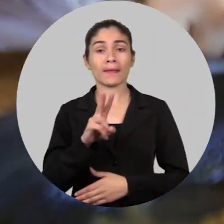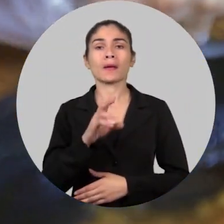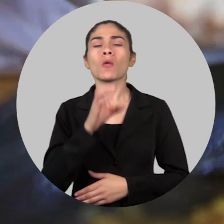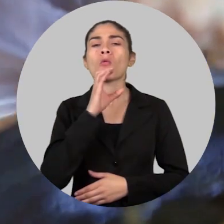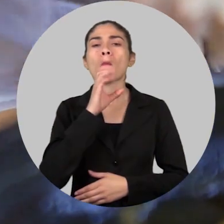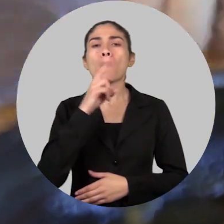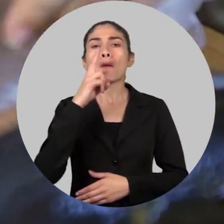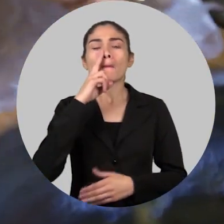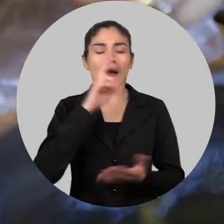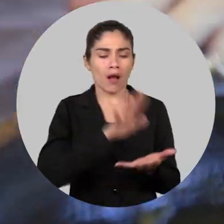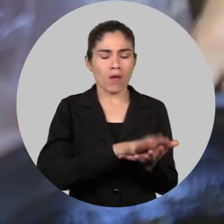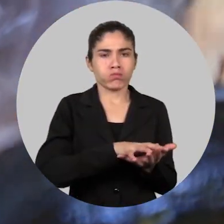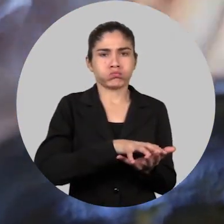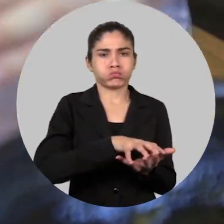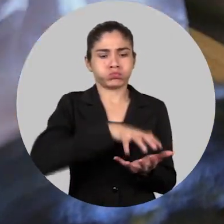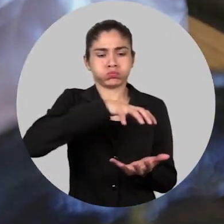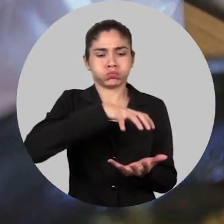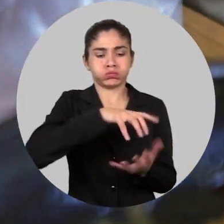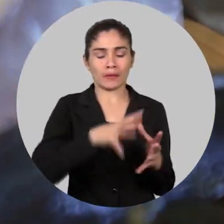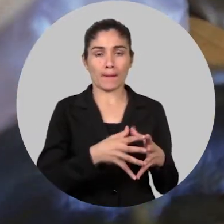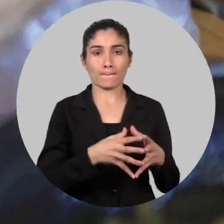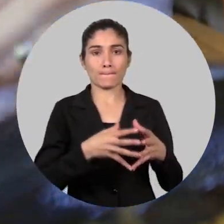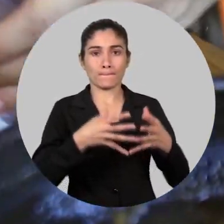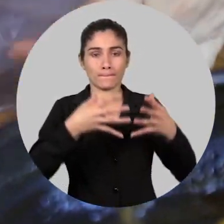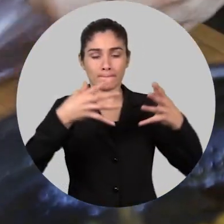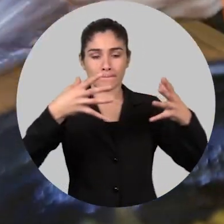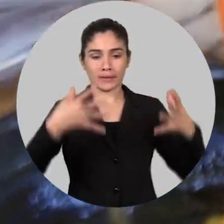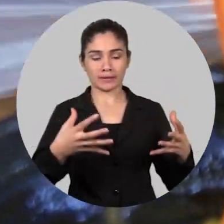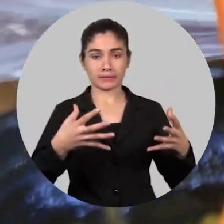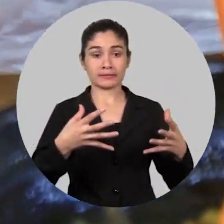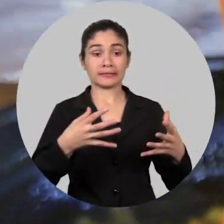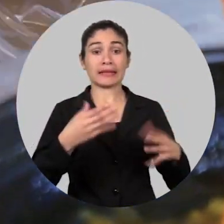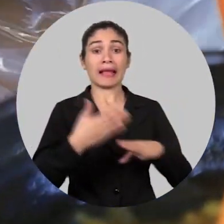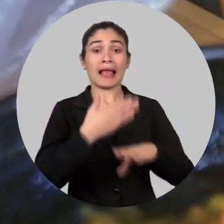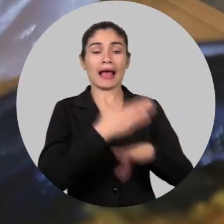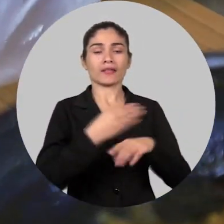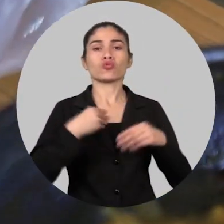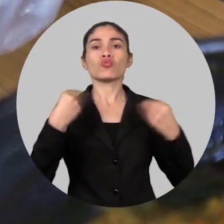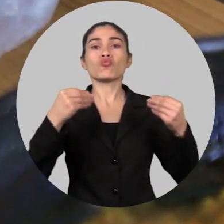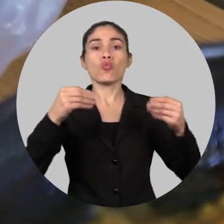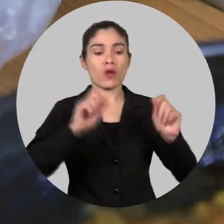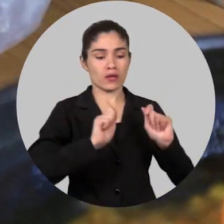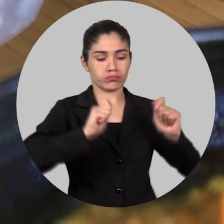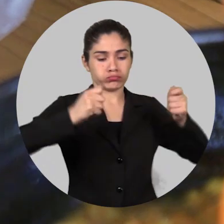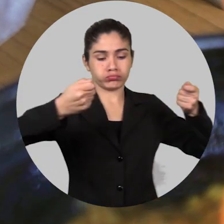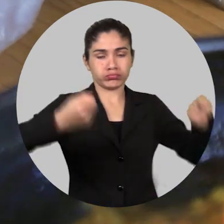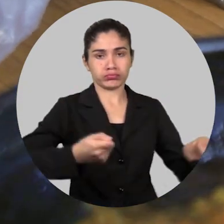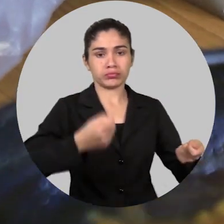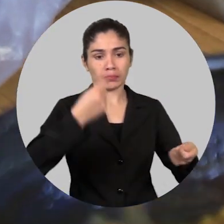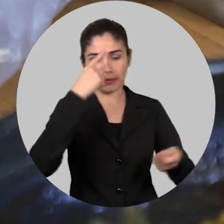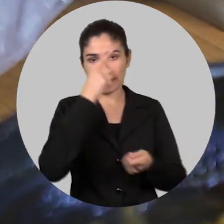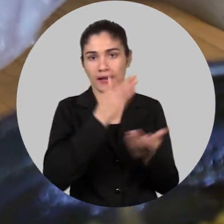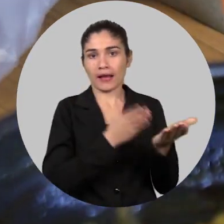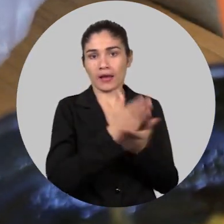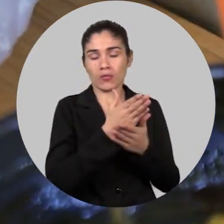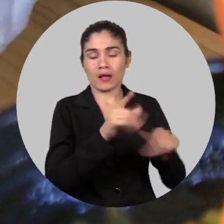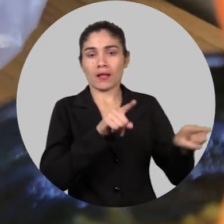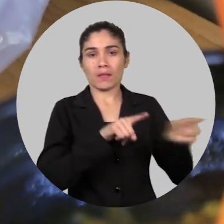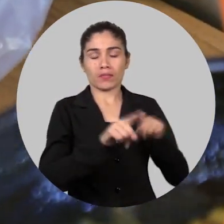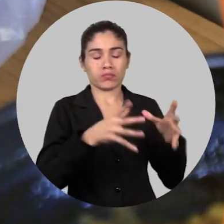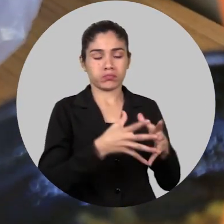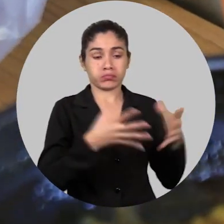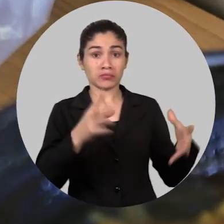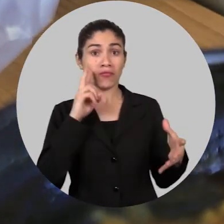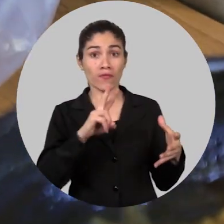vamos a mostrar nuestra masa cómo está levando. Para ayudar en ese proceso, le coloqué una bolsita, que también puede ser un papel